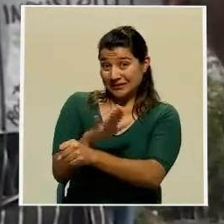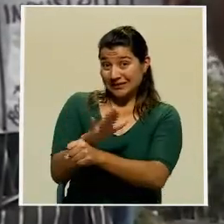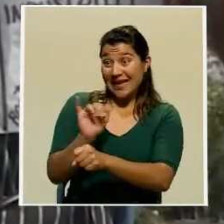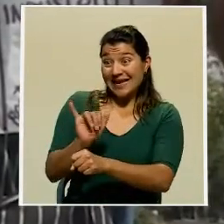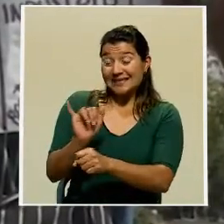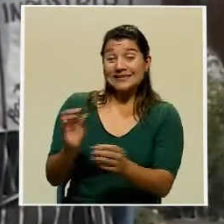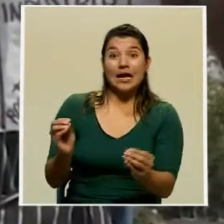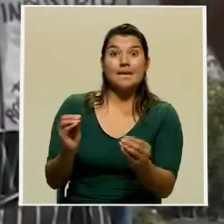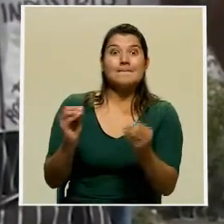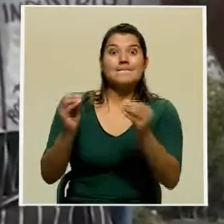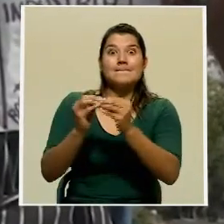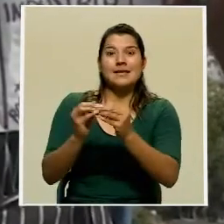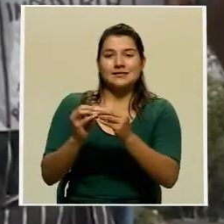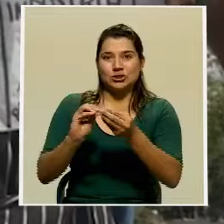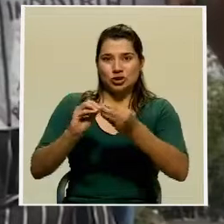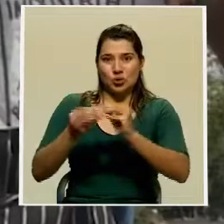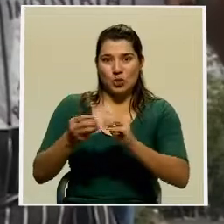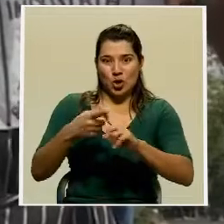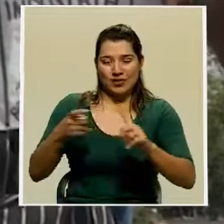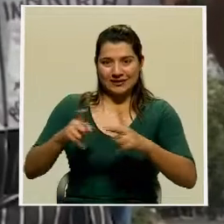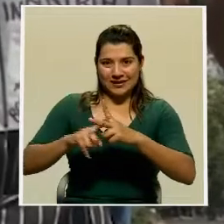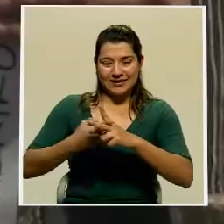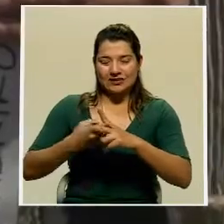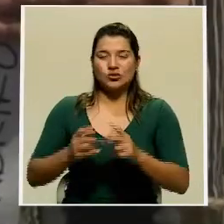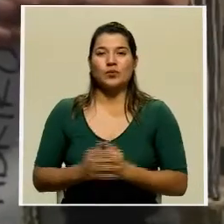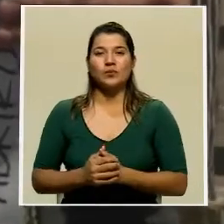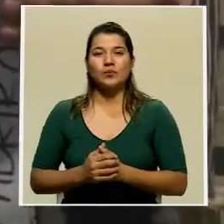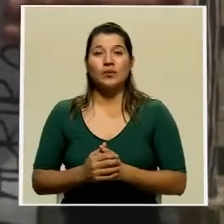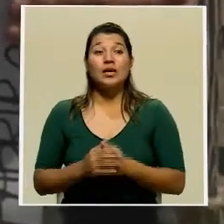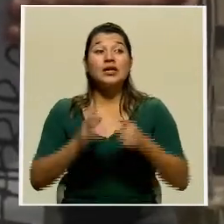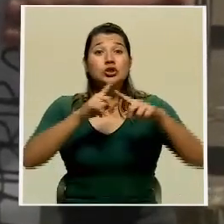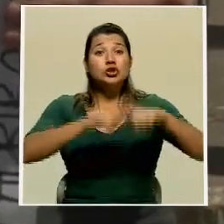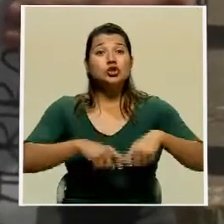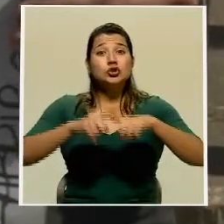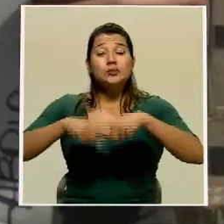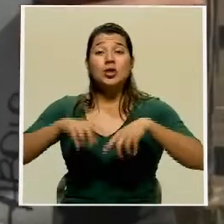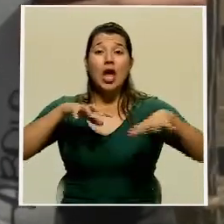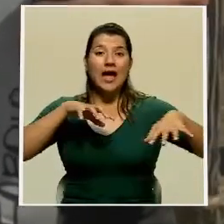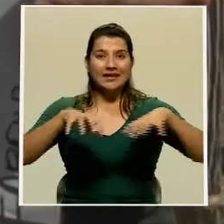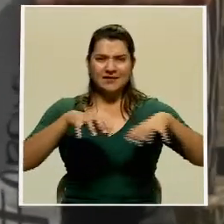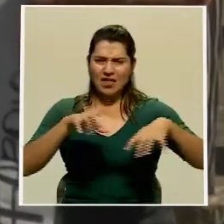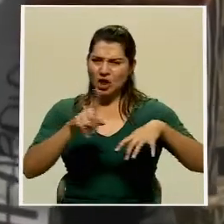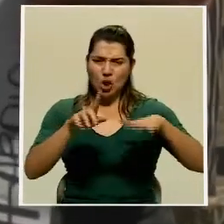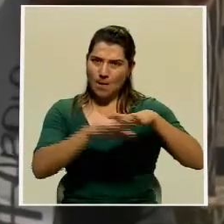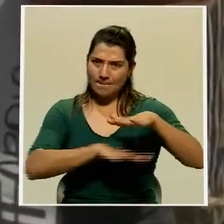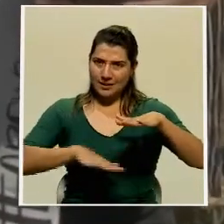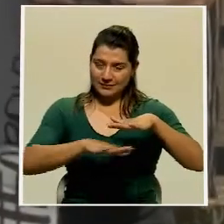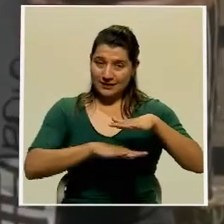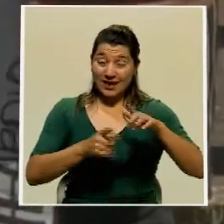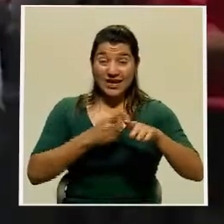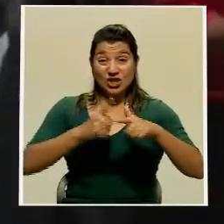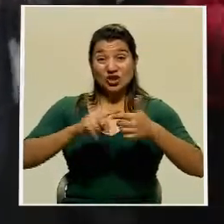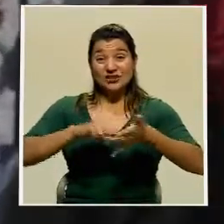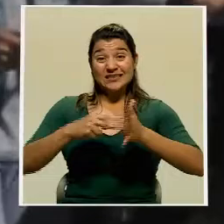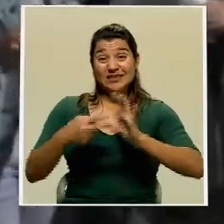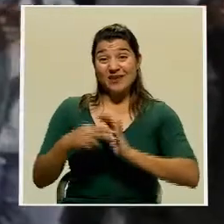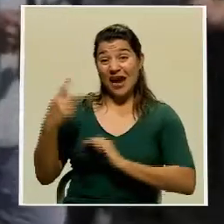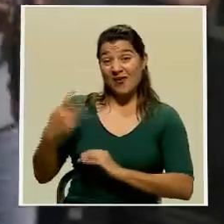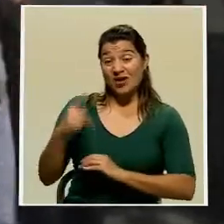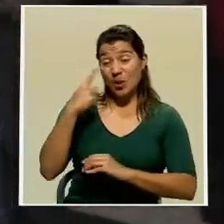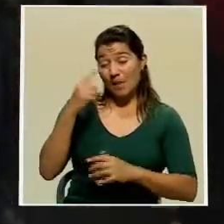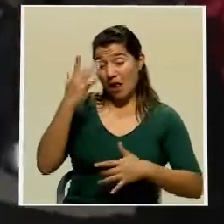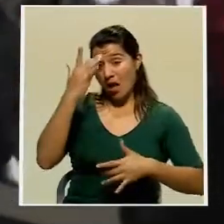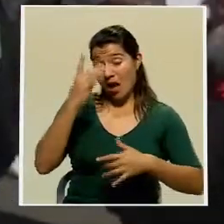el inicio de la pandemia. En consecuencia, fueron suspendidas las actividades no esenciales, lo que amenaza a cientos de restaurantes